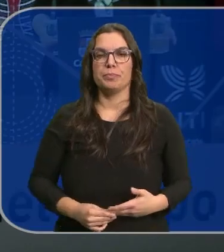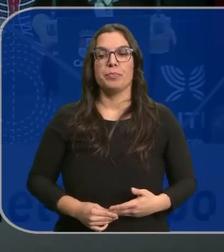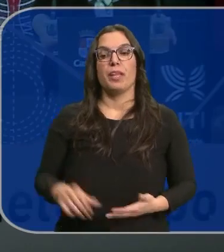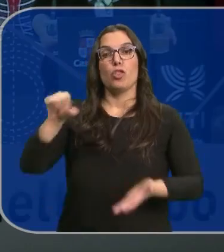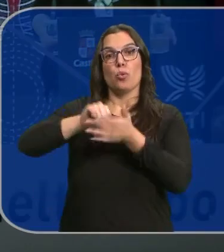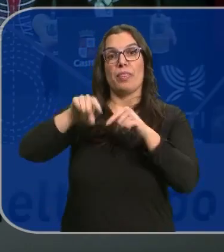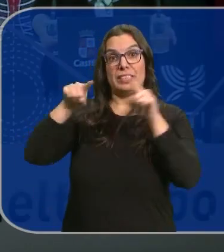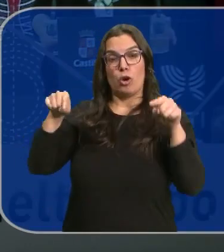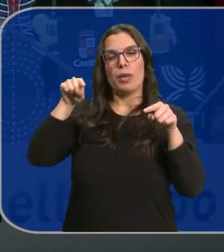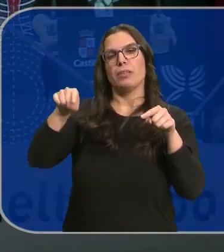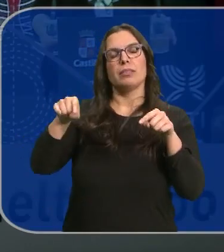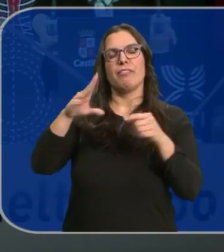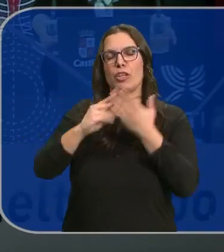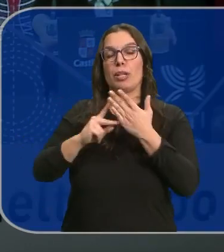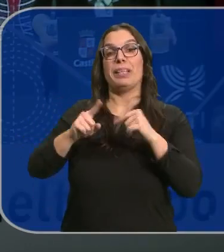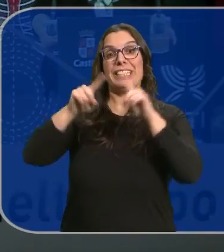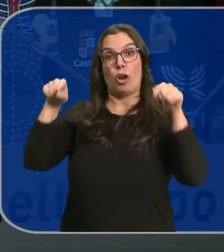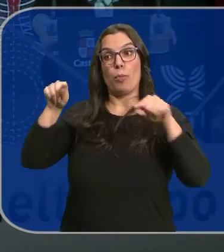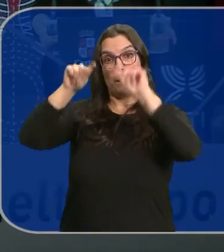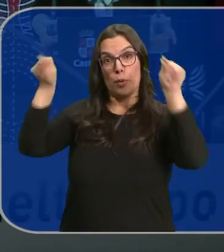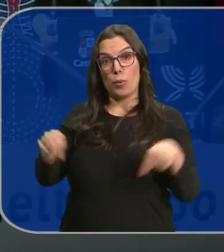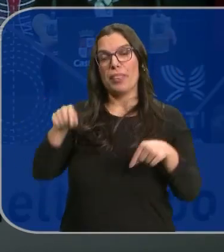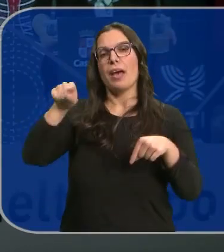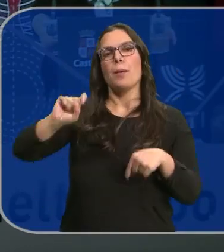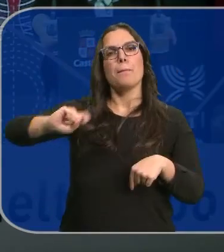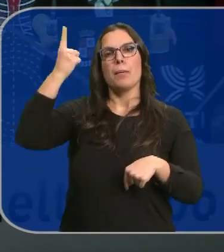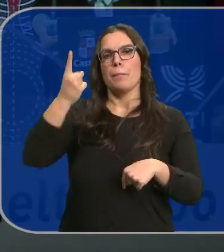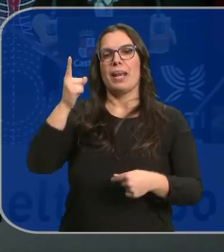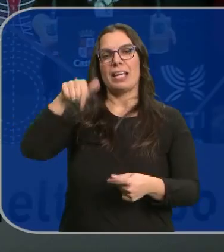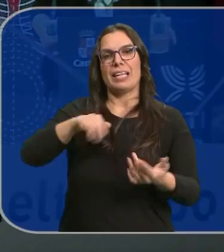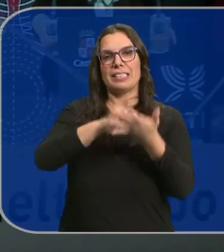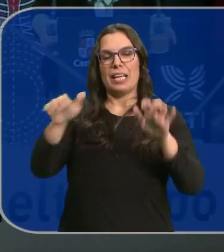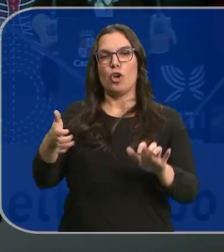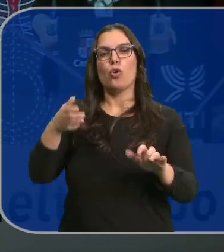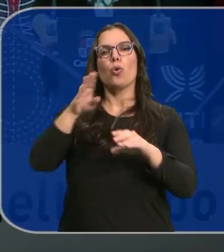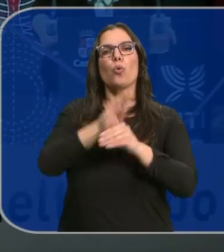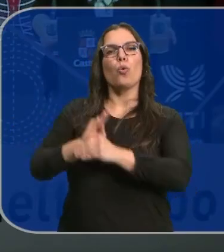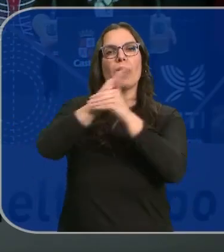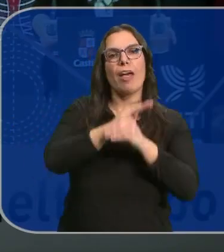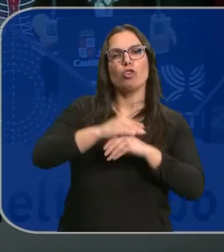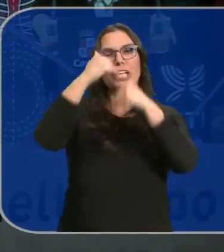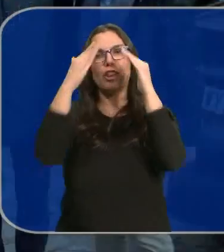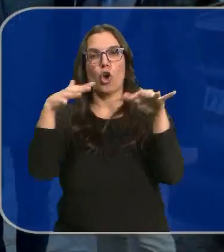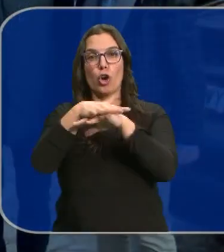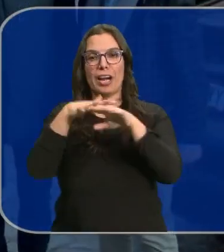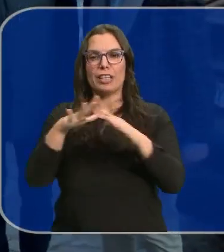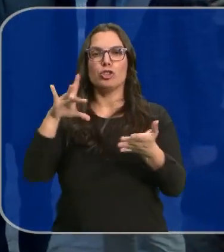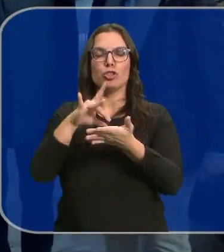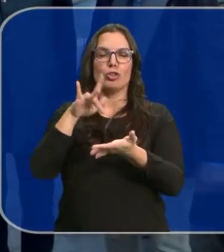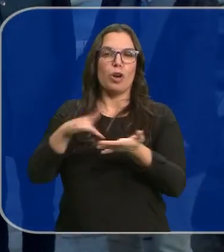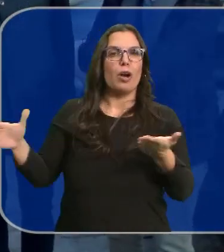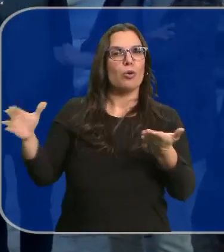Segovia será la primera provincia de Castilla y León en la que el programa de cuidados Atención en Red llegará a todos sus municipios y entidades